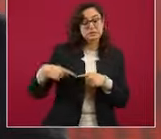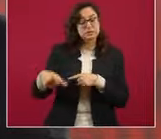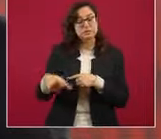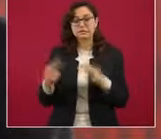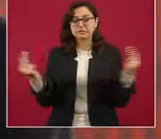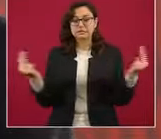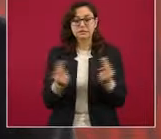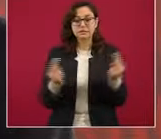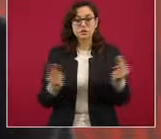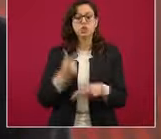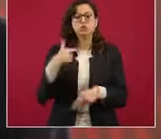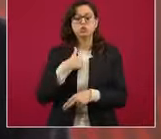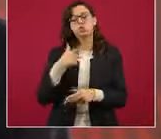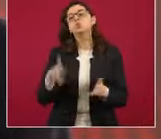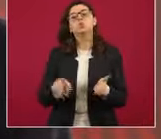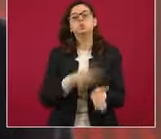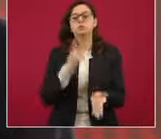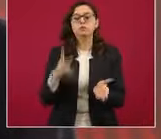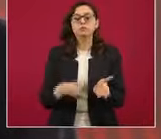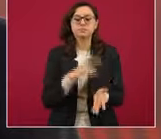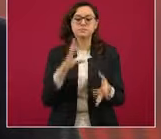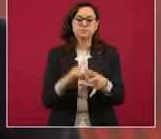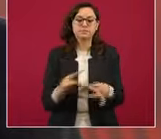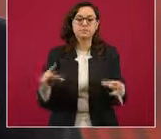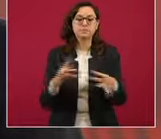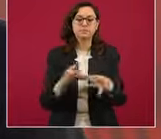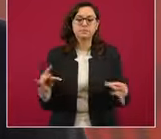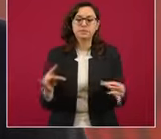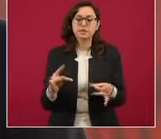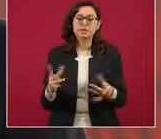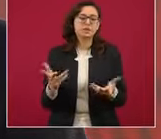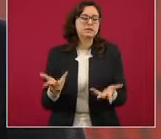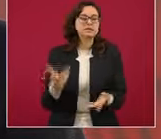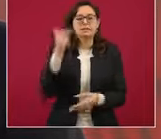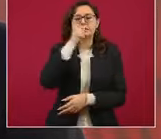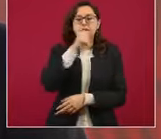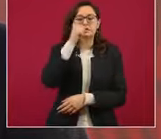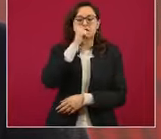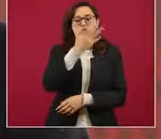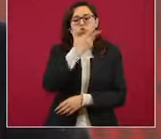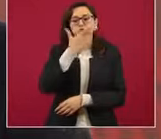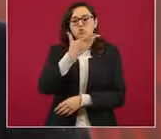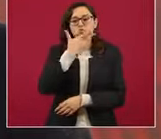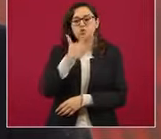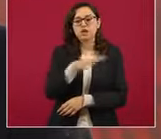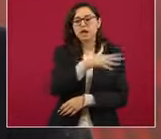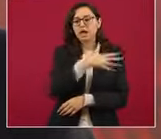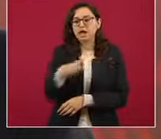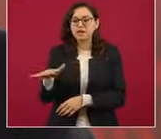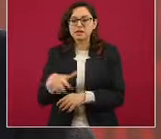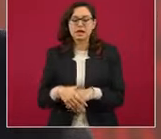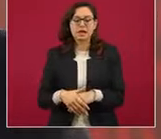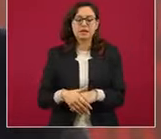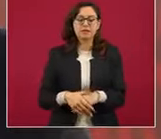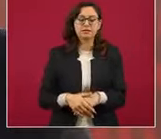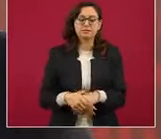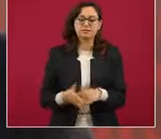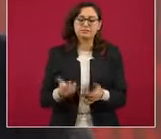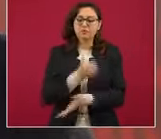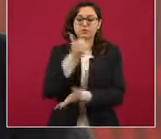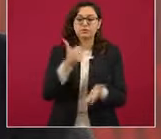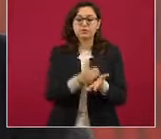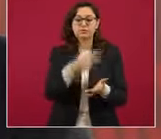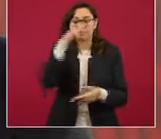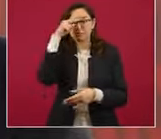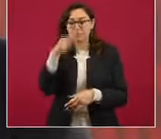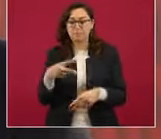Yo he comentado que, por lo general, los días de más movilidad en la ciudad